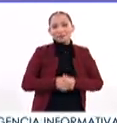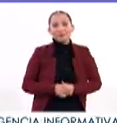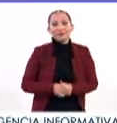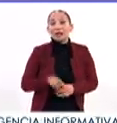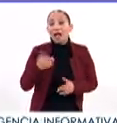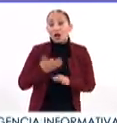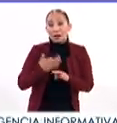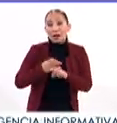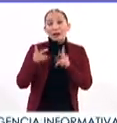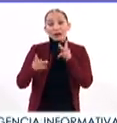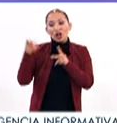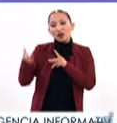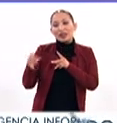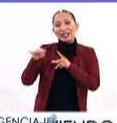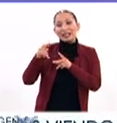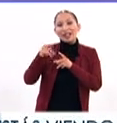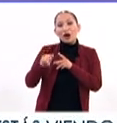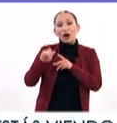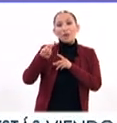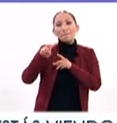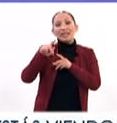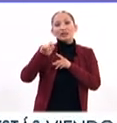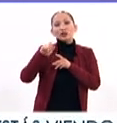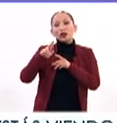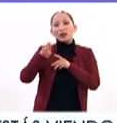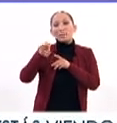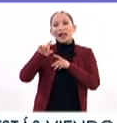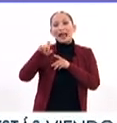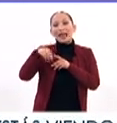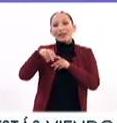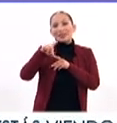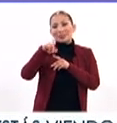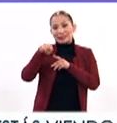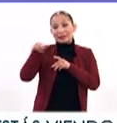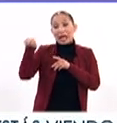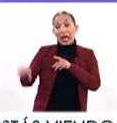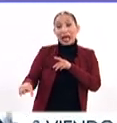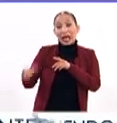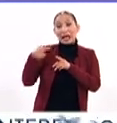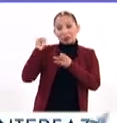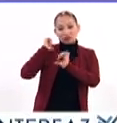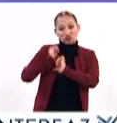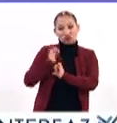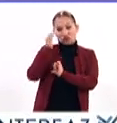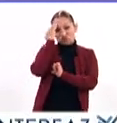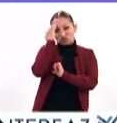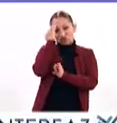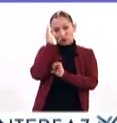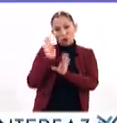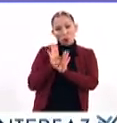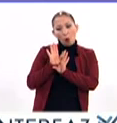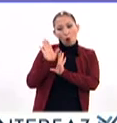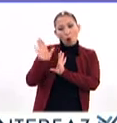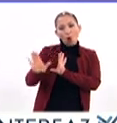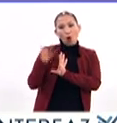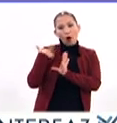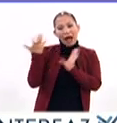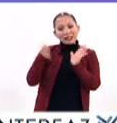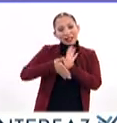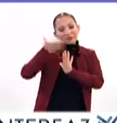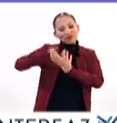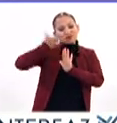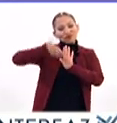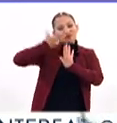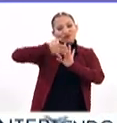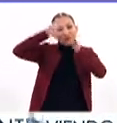Nacional. Y ahorita estamos platicando con el ingeniero Víctor Beléndez Vázquez. Él pues es, digamos, como que el